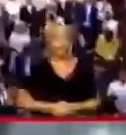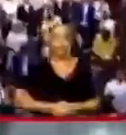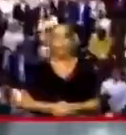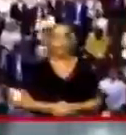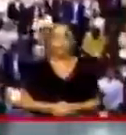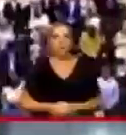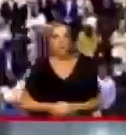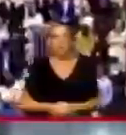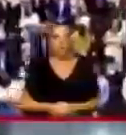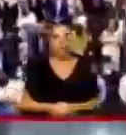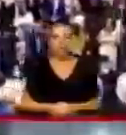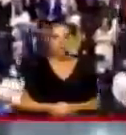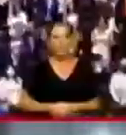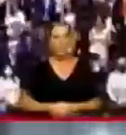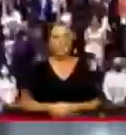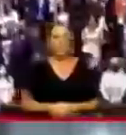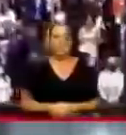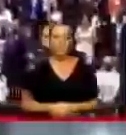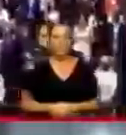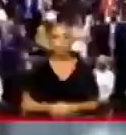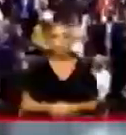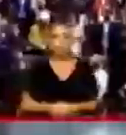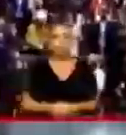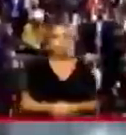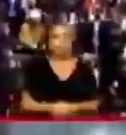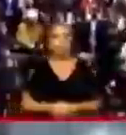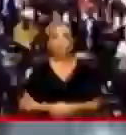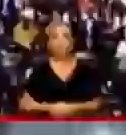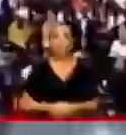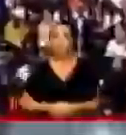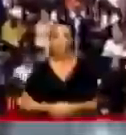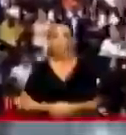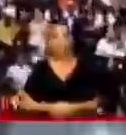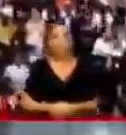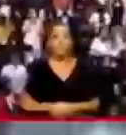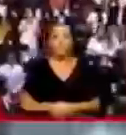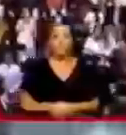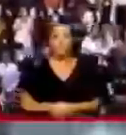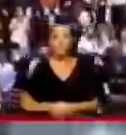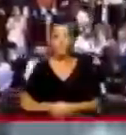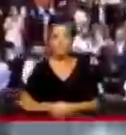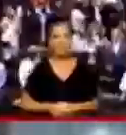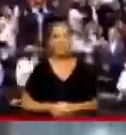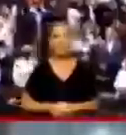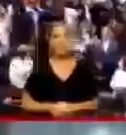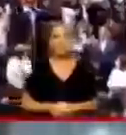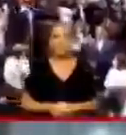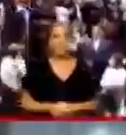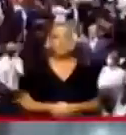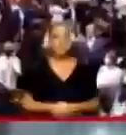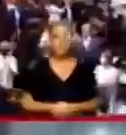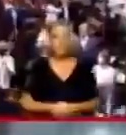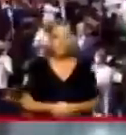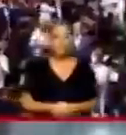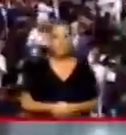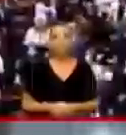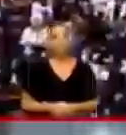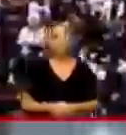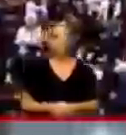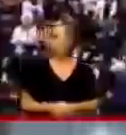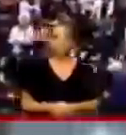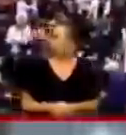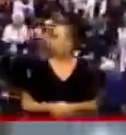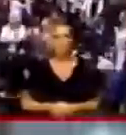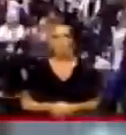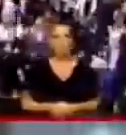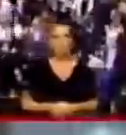las poquitas reservas que tiene, se habla de una segmentación de tarifas para el año que viene. Ahora, todas esas cuestiones y